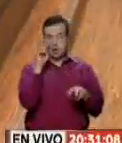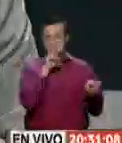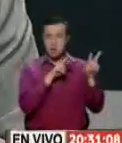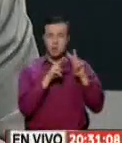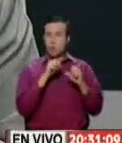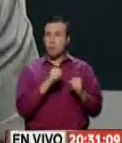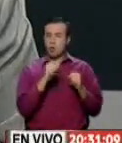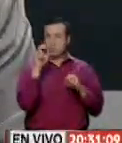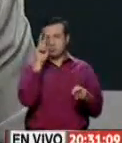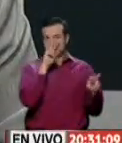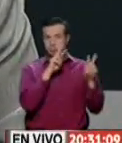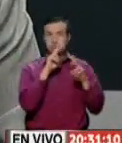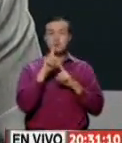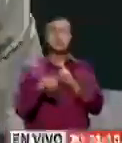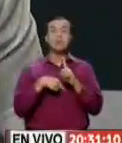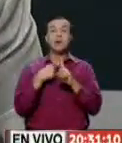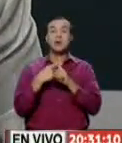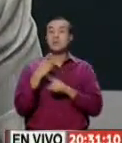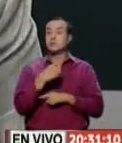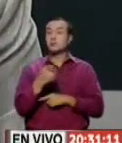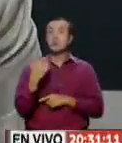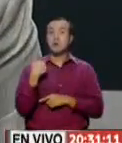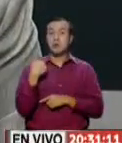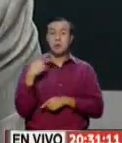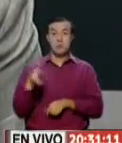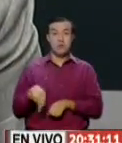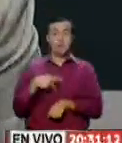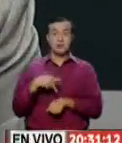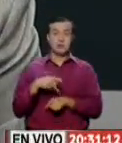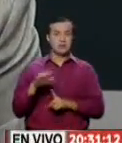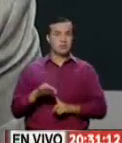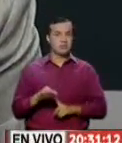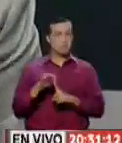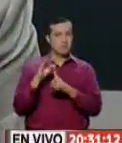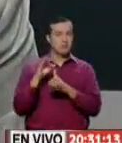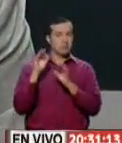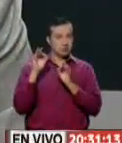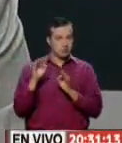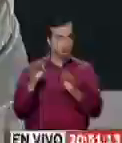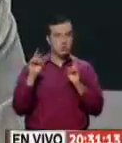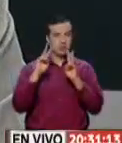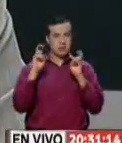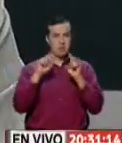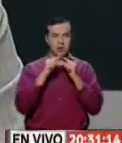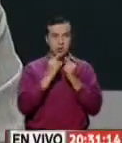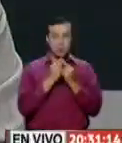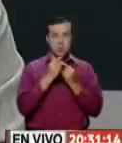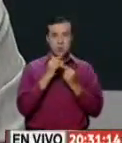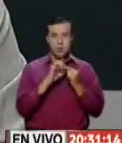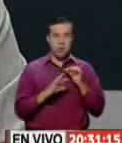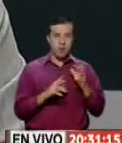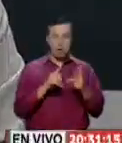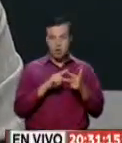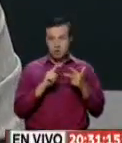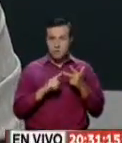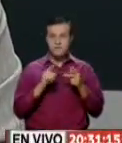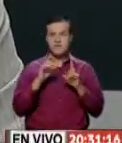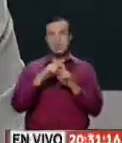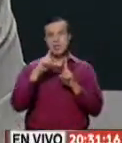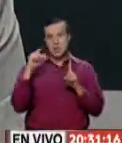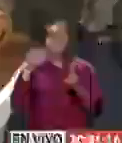exámenes. También contarán con peritos especializados en el crimen organizado, en